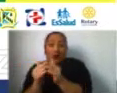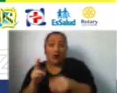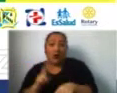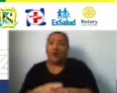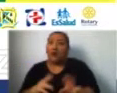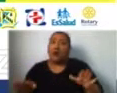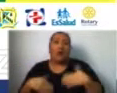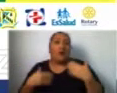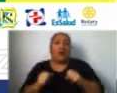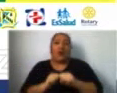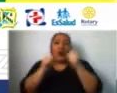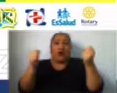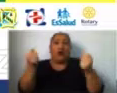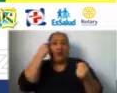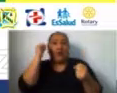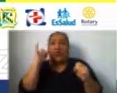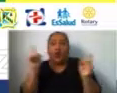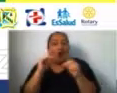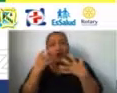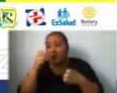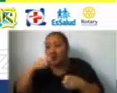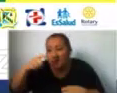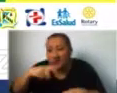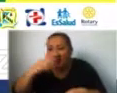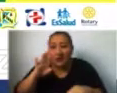rompe la idea de esta cuarentena.